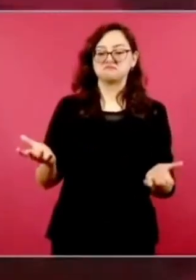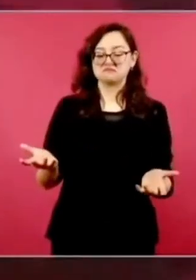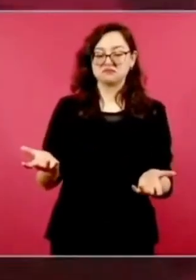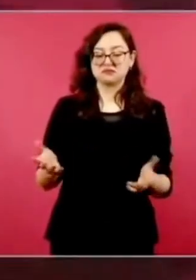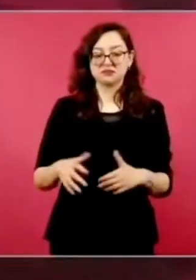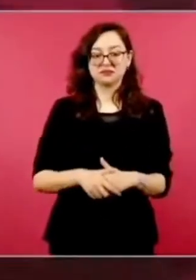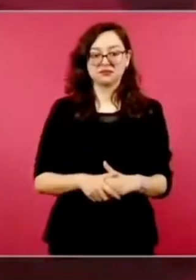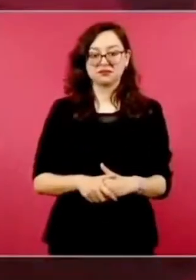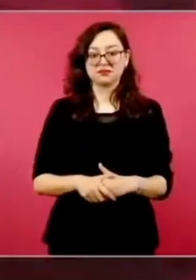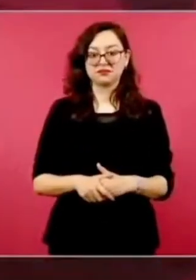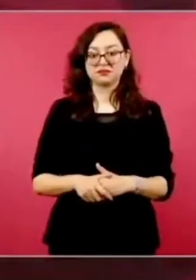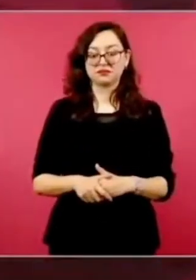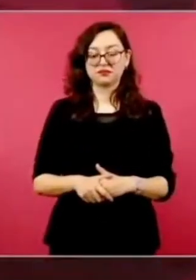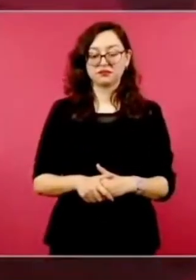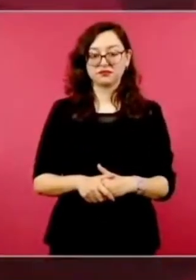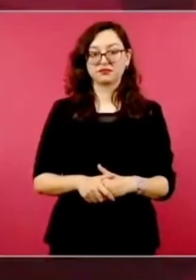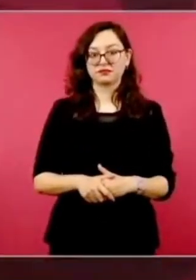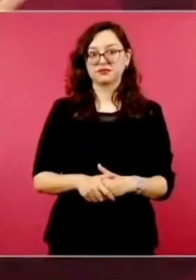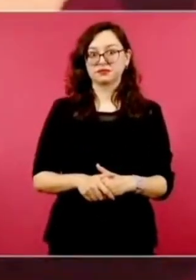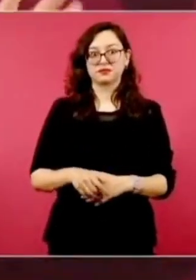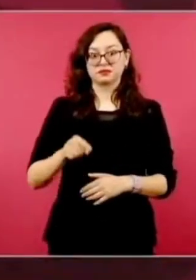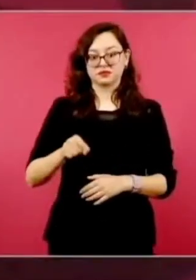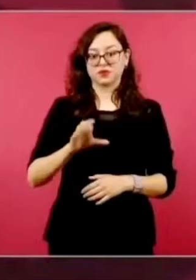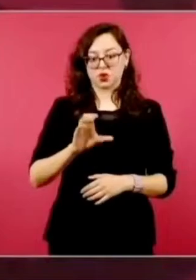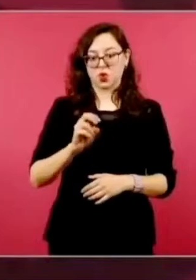Pero eso en Proceso,